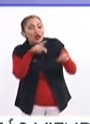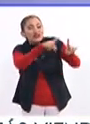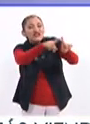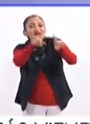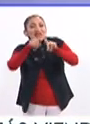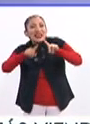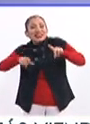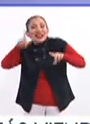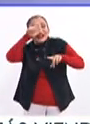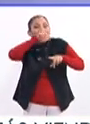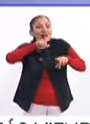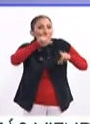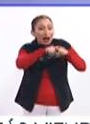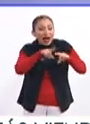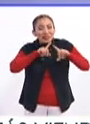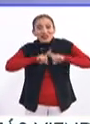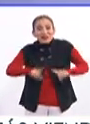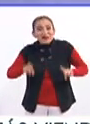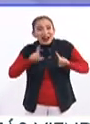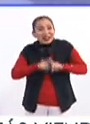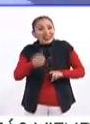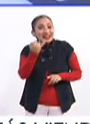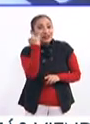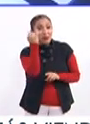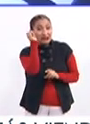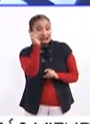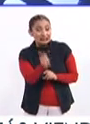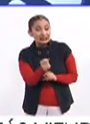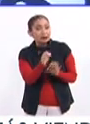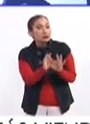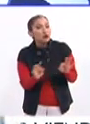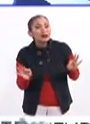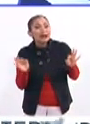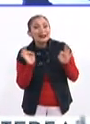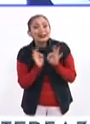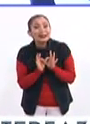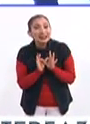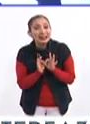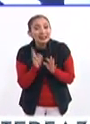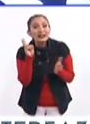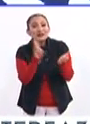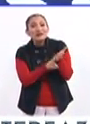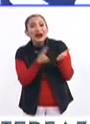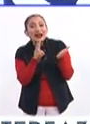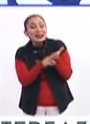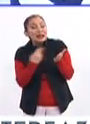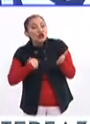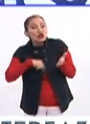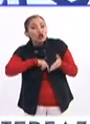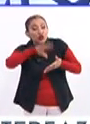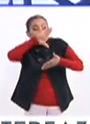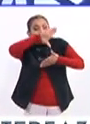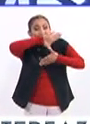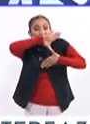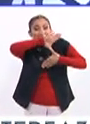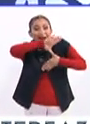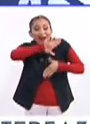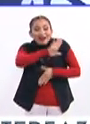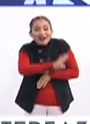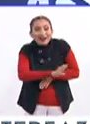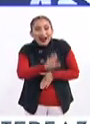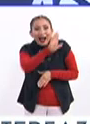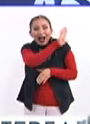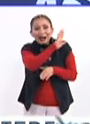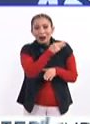diversidad lingüística, de lo que significa nuestro idioma y de lo que significan los valores de lo que somos